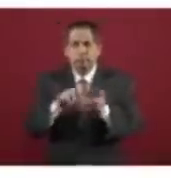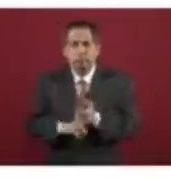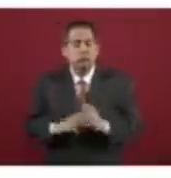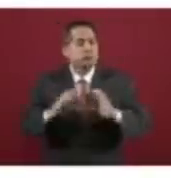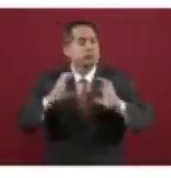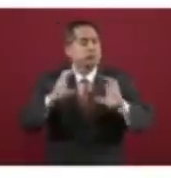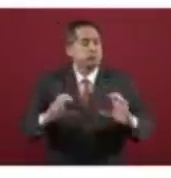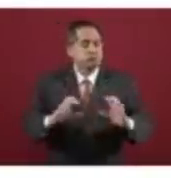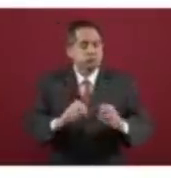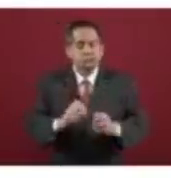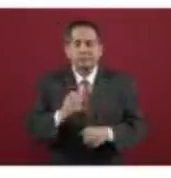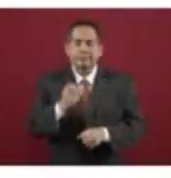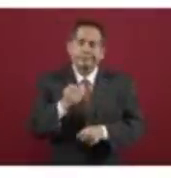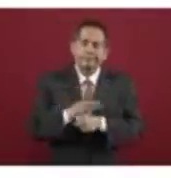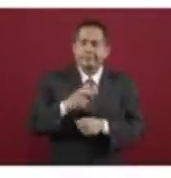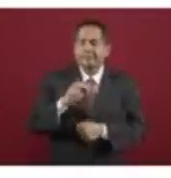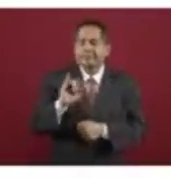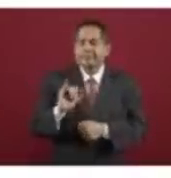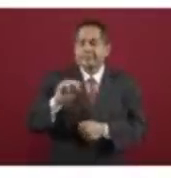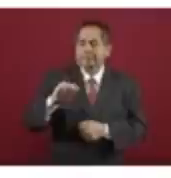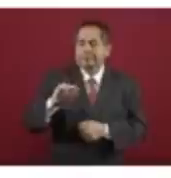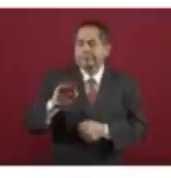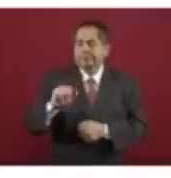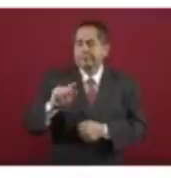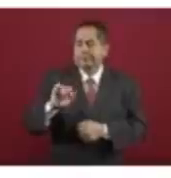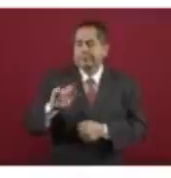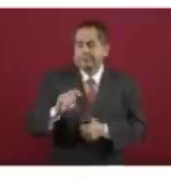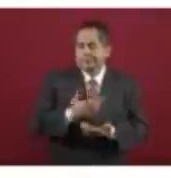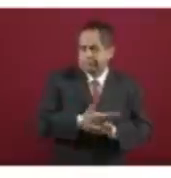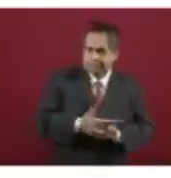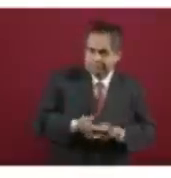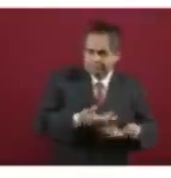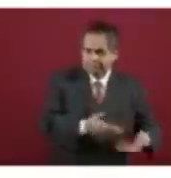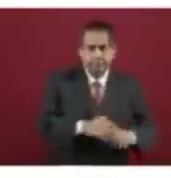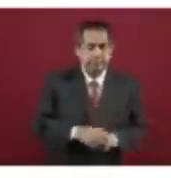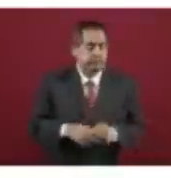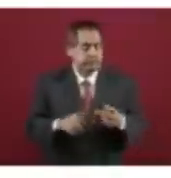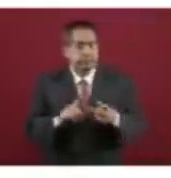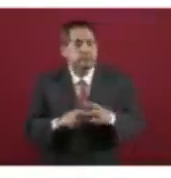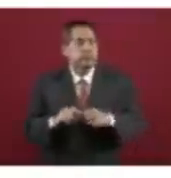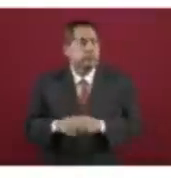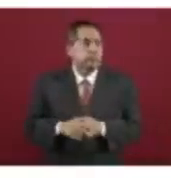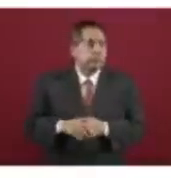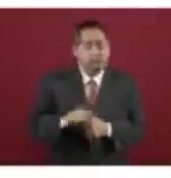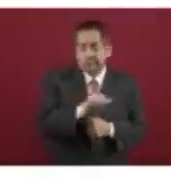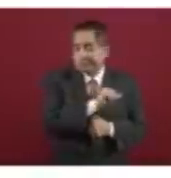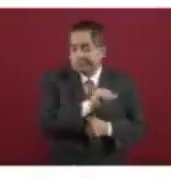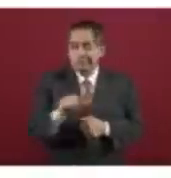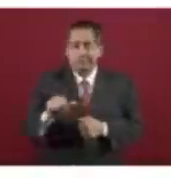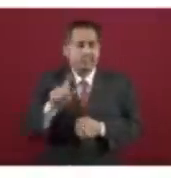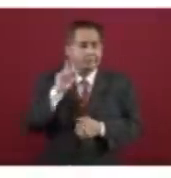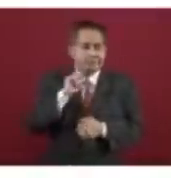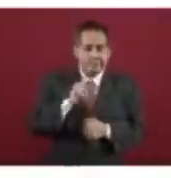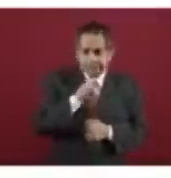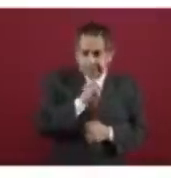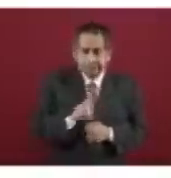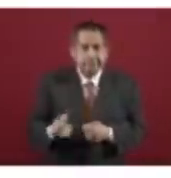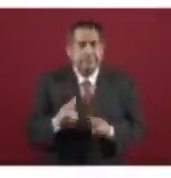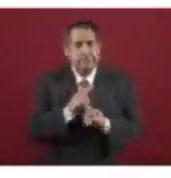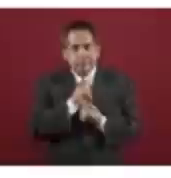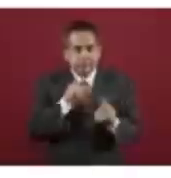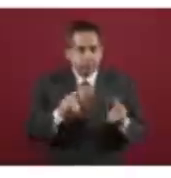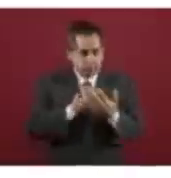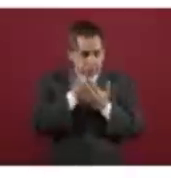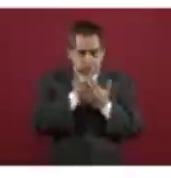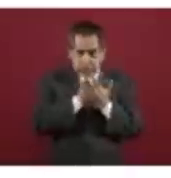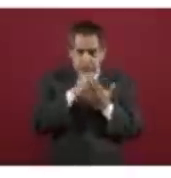de la primera infancia. 2, vamos a apoyar a todas las niñas y niños que se encuentren validados en el